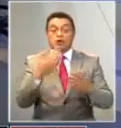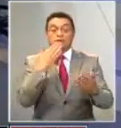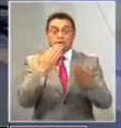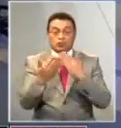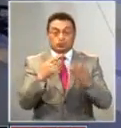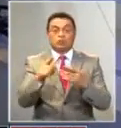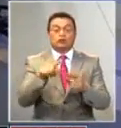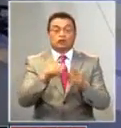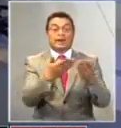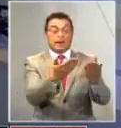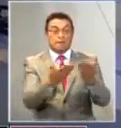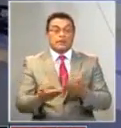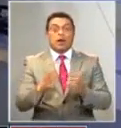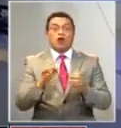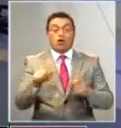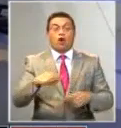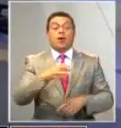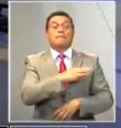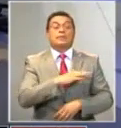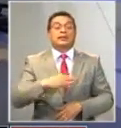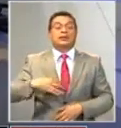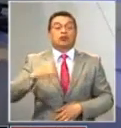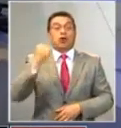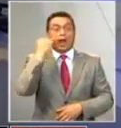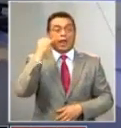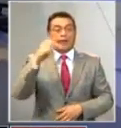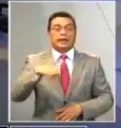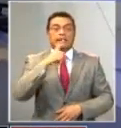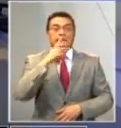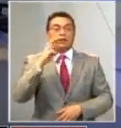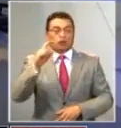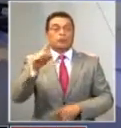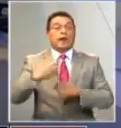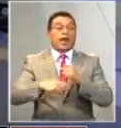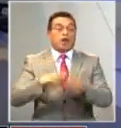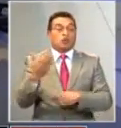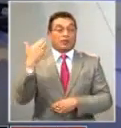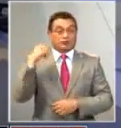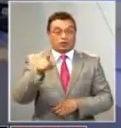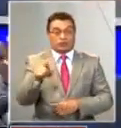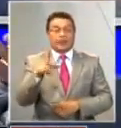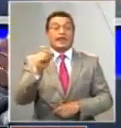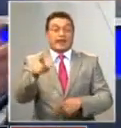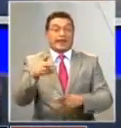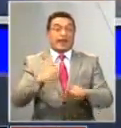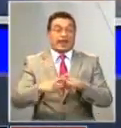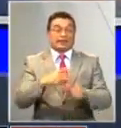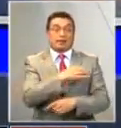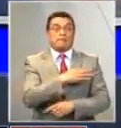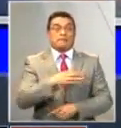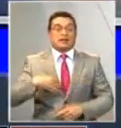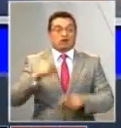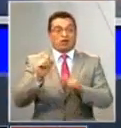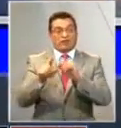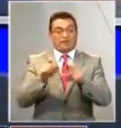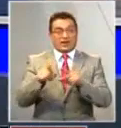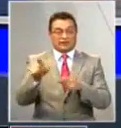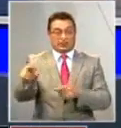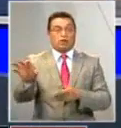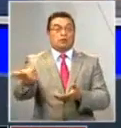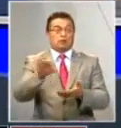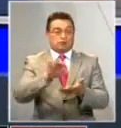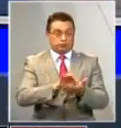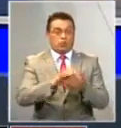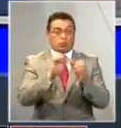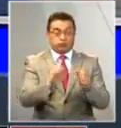a invitar o no al actual ministro del Interior, Jorge Burgos, ya que el año pasado era ministro de Defensa. ¿Esa es una posibilidad concreta? ¿Se